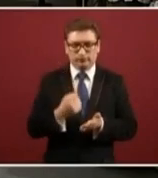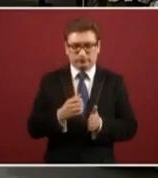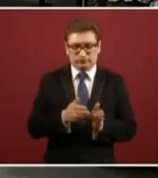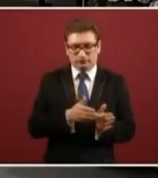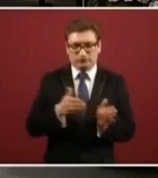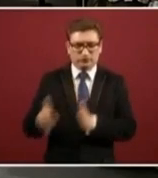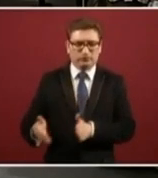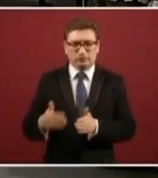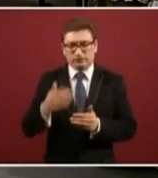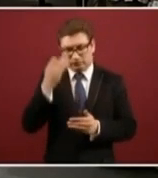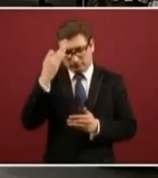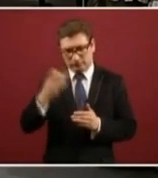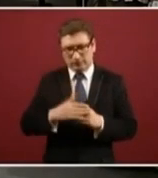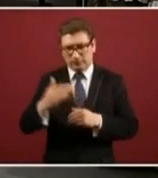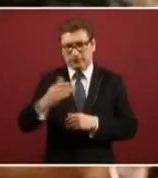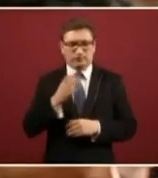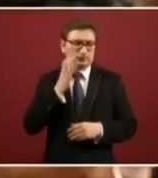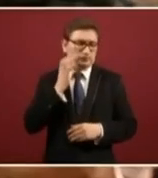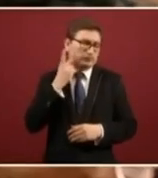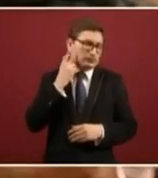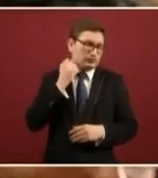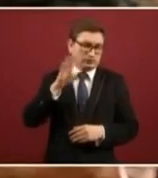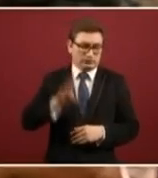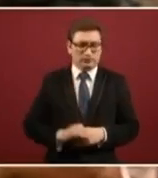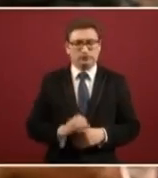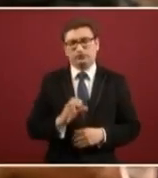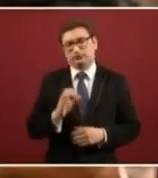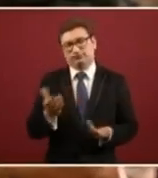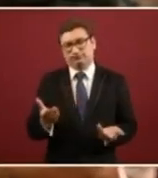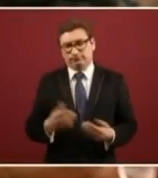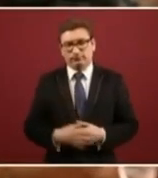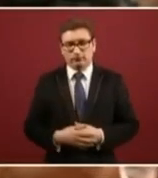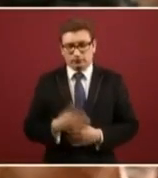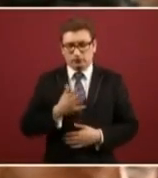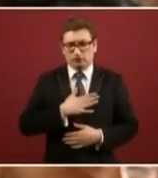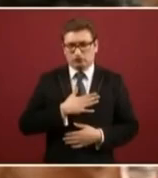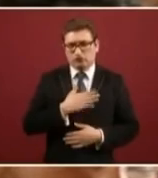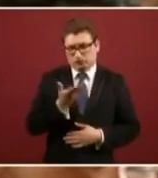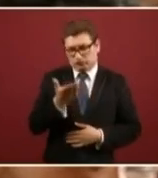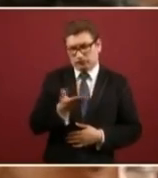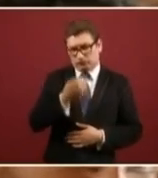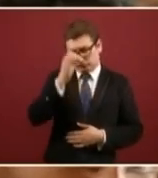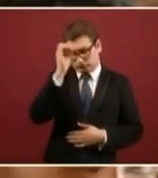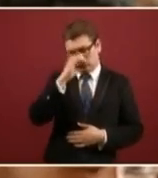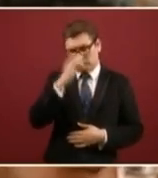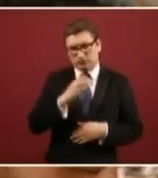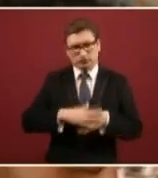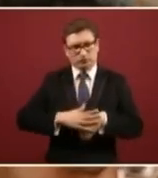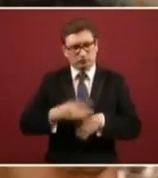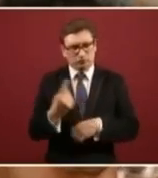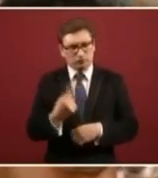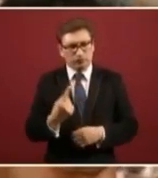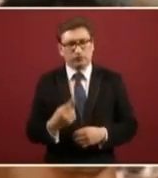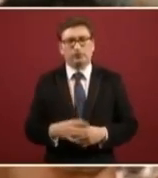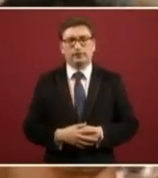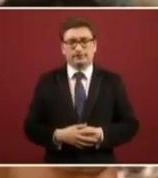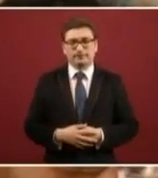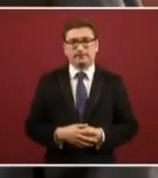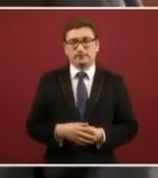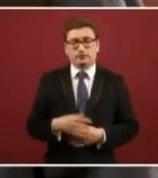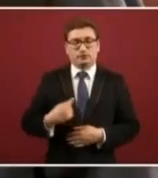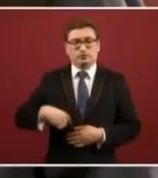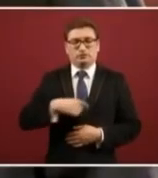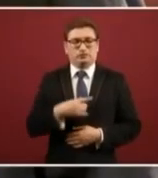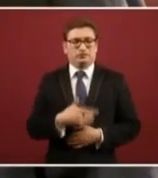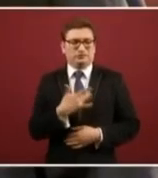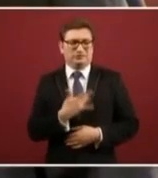aprobación en el Congreso de Baja California. Le pido su opinión al respecto, porque hay un temor